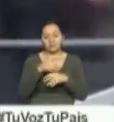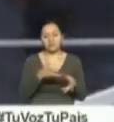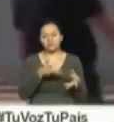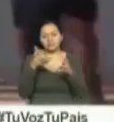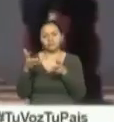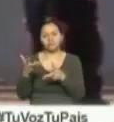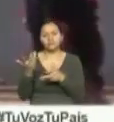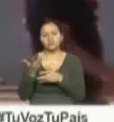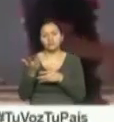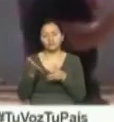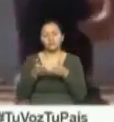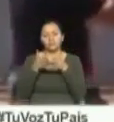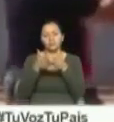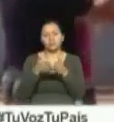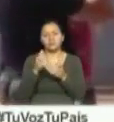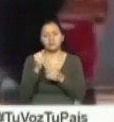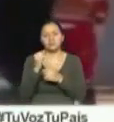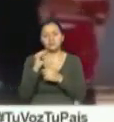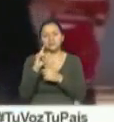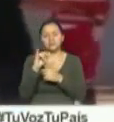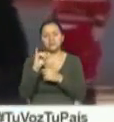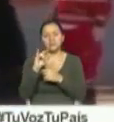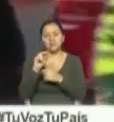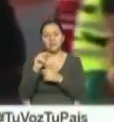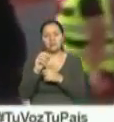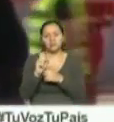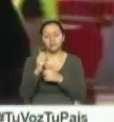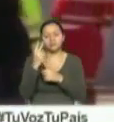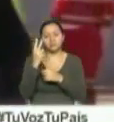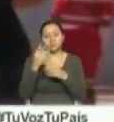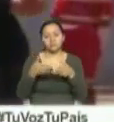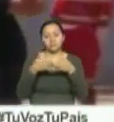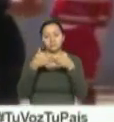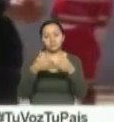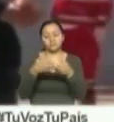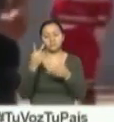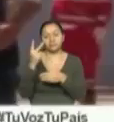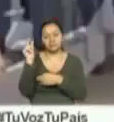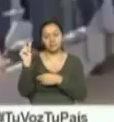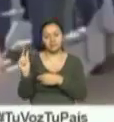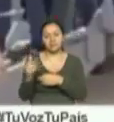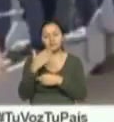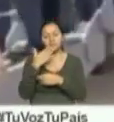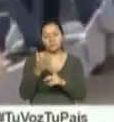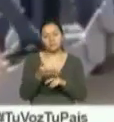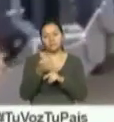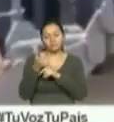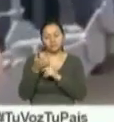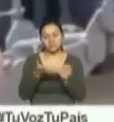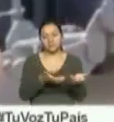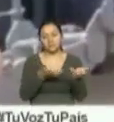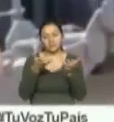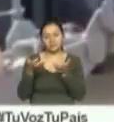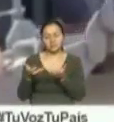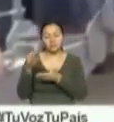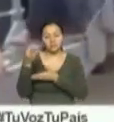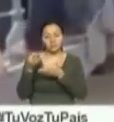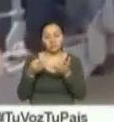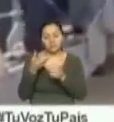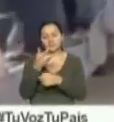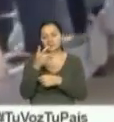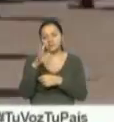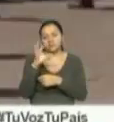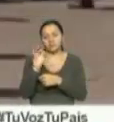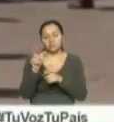desembarcados en el puerto siciliano de Augusta. 2 buques militares italianos intervinieron para rescatar a un total de